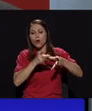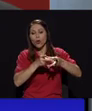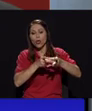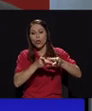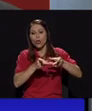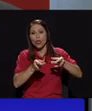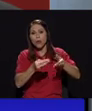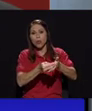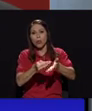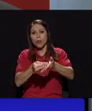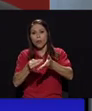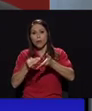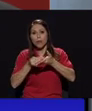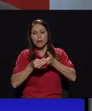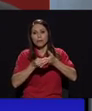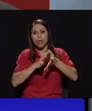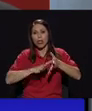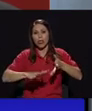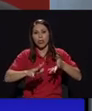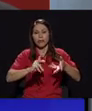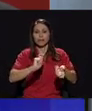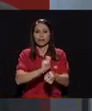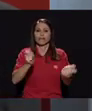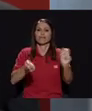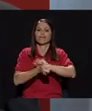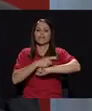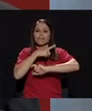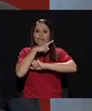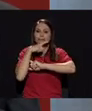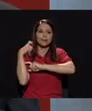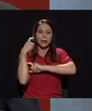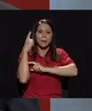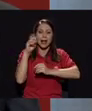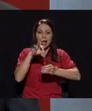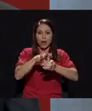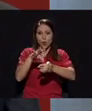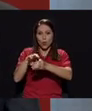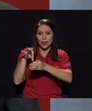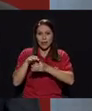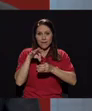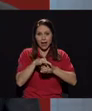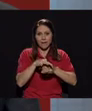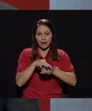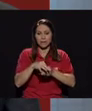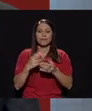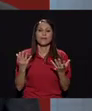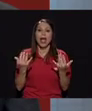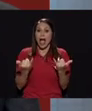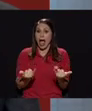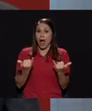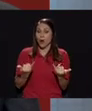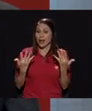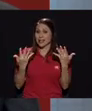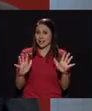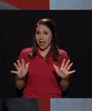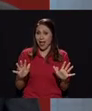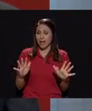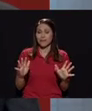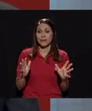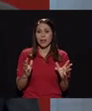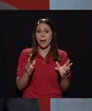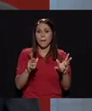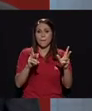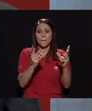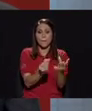quitando el suampo y convirtiéndolo en tierra cultivable. Ahora ya los